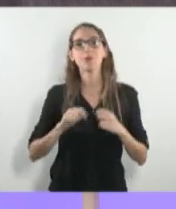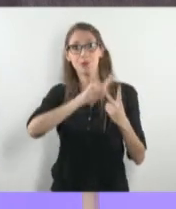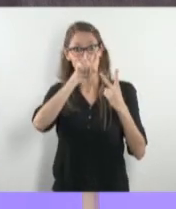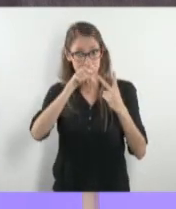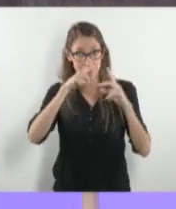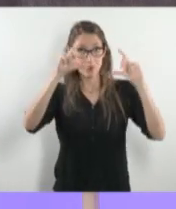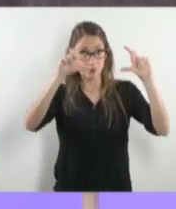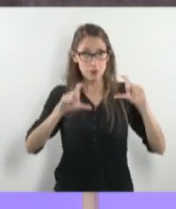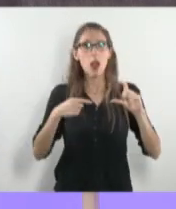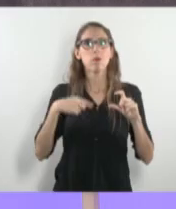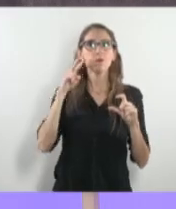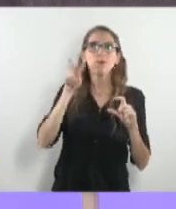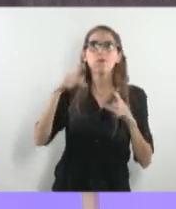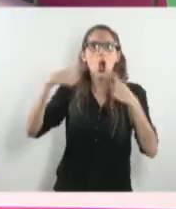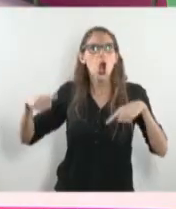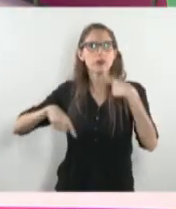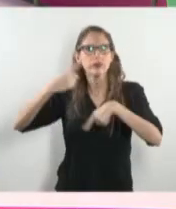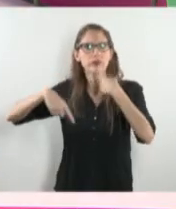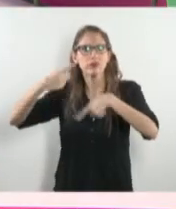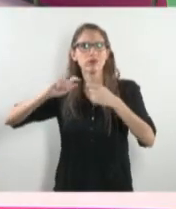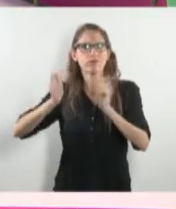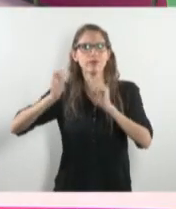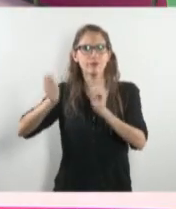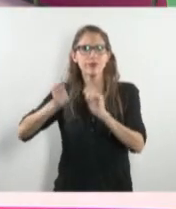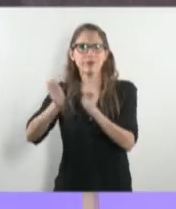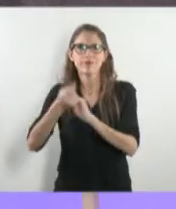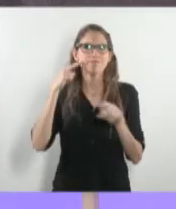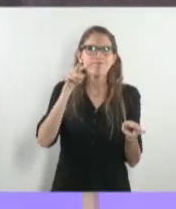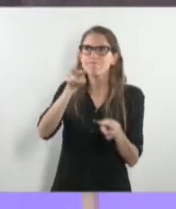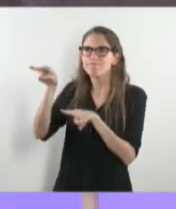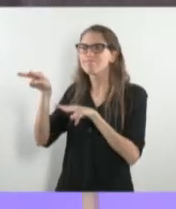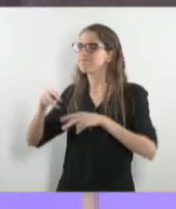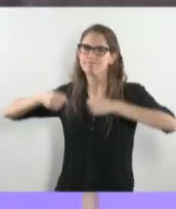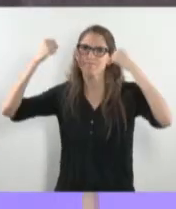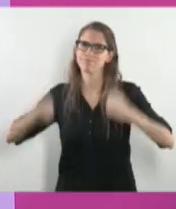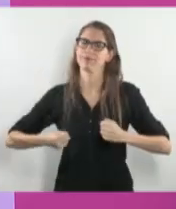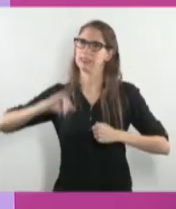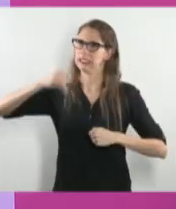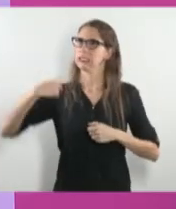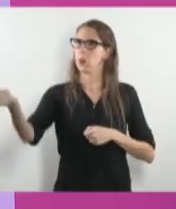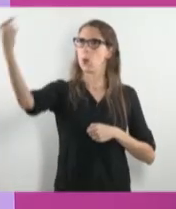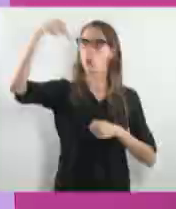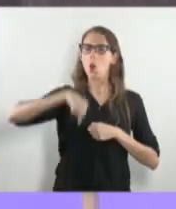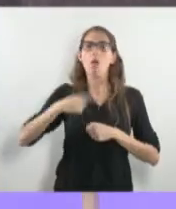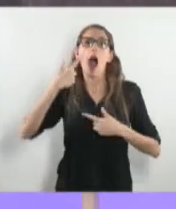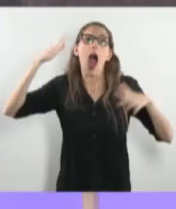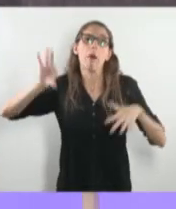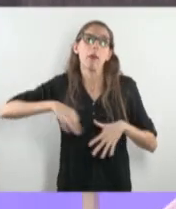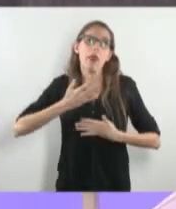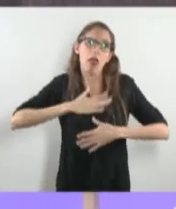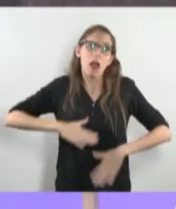bola y no se quiere parar. Al fin de tanto rodar me he decidido a venir a ver si puedo vivir y me dejan